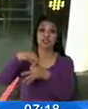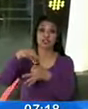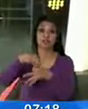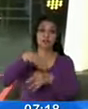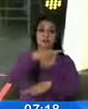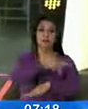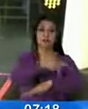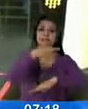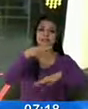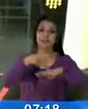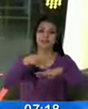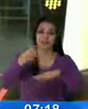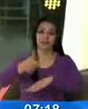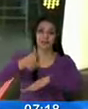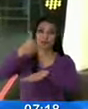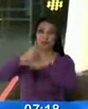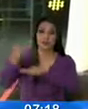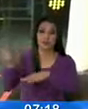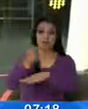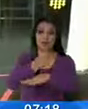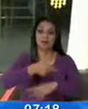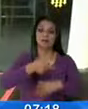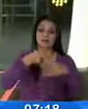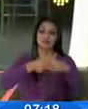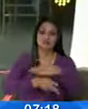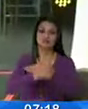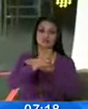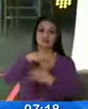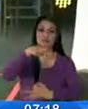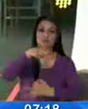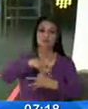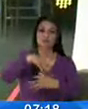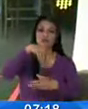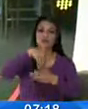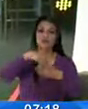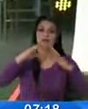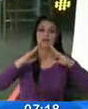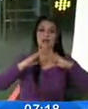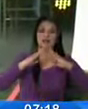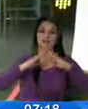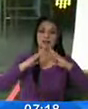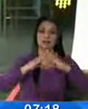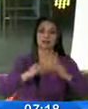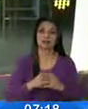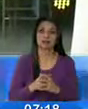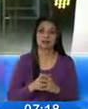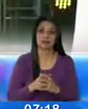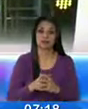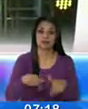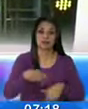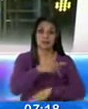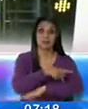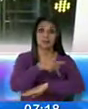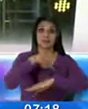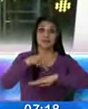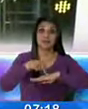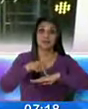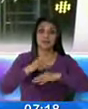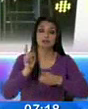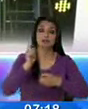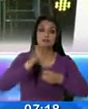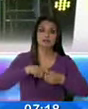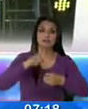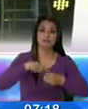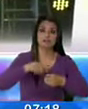Consejo Nacional Electoral inauguraron esta jornada del voto en casa. Están empadronados en Pichincha solamente alrededor